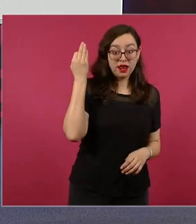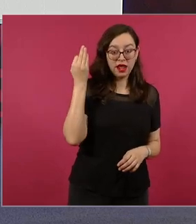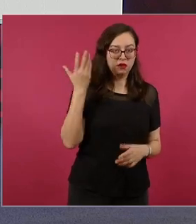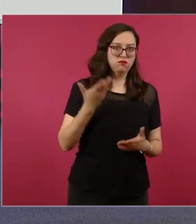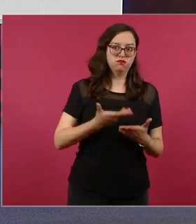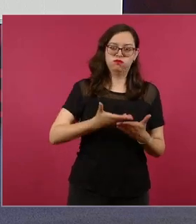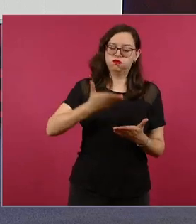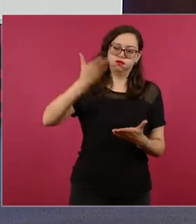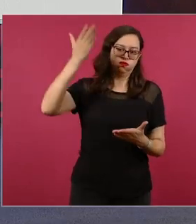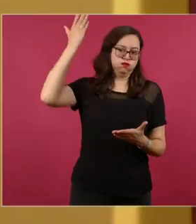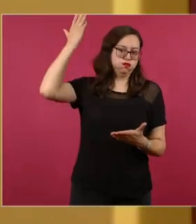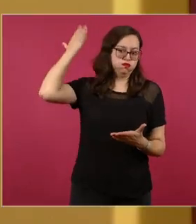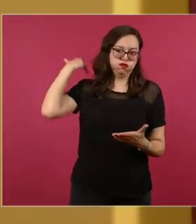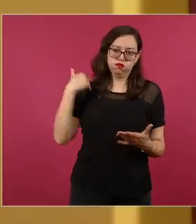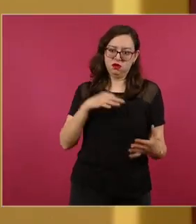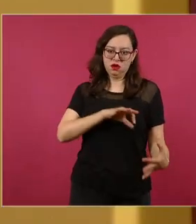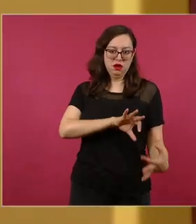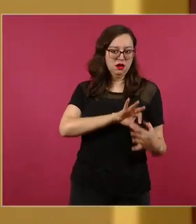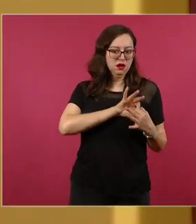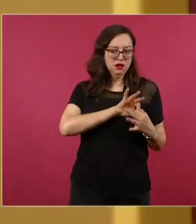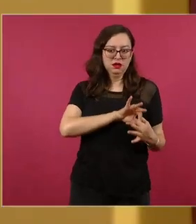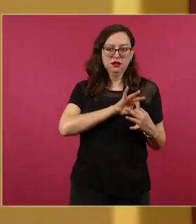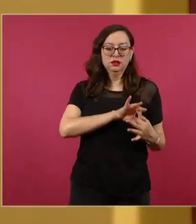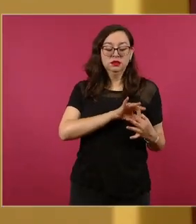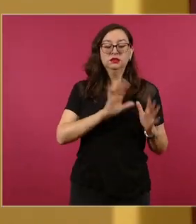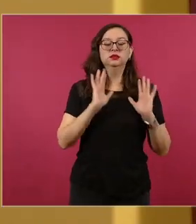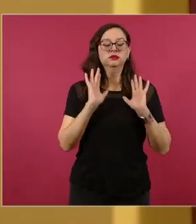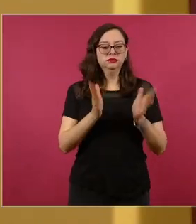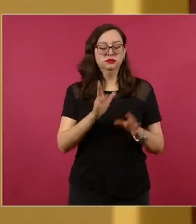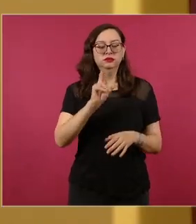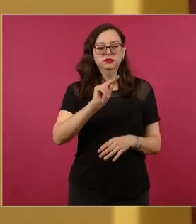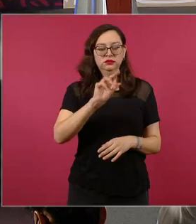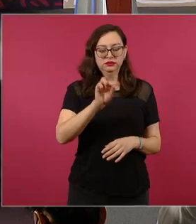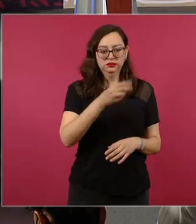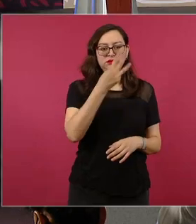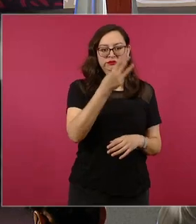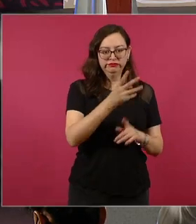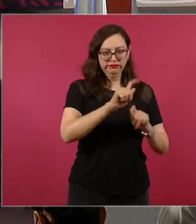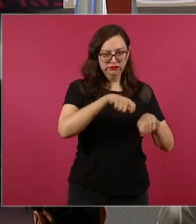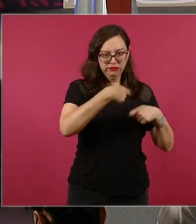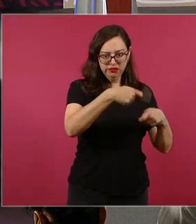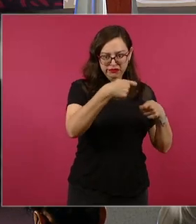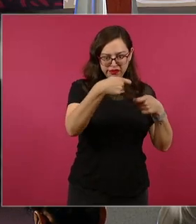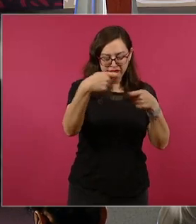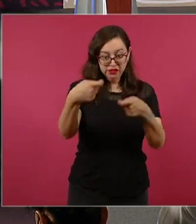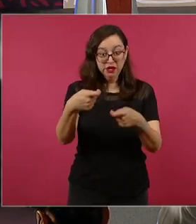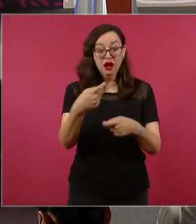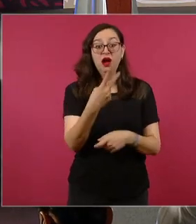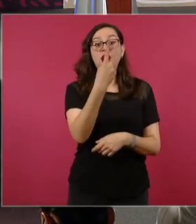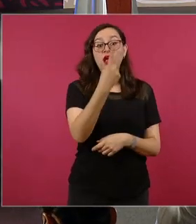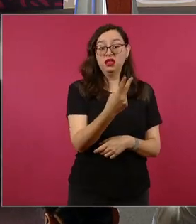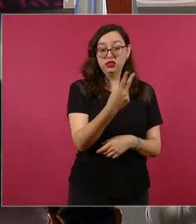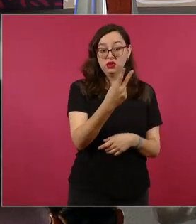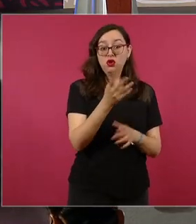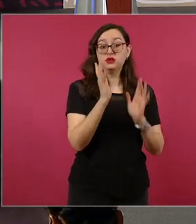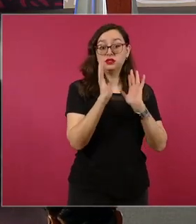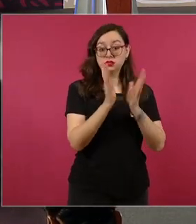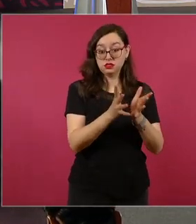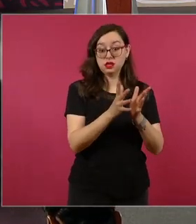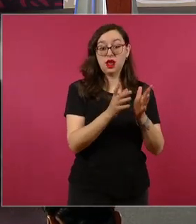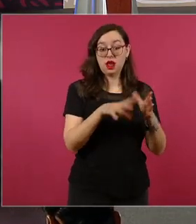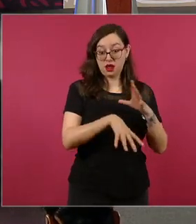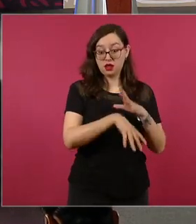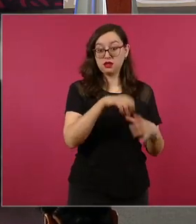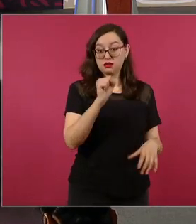programa IMSS Bienestar. De estas ya se entregaron las 83, 2 que ya tienen movimiento y acabamos ya con esa entrega